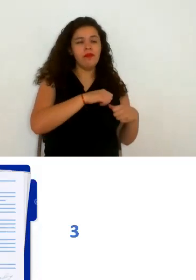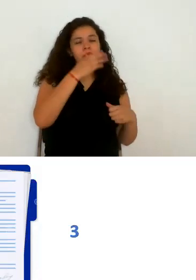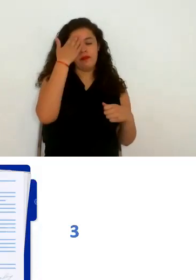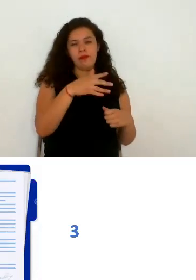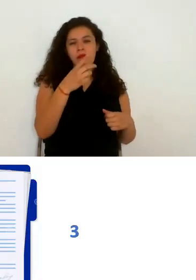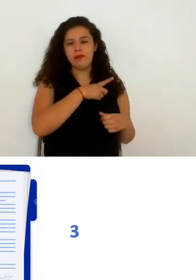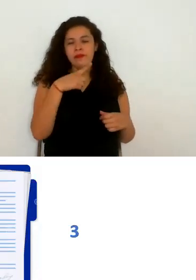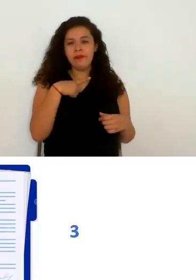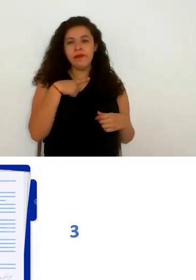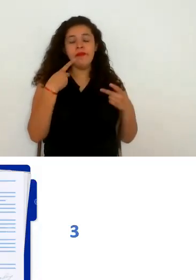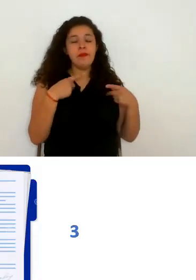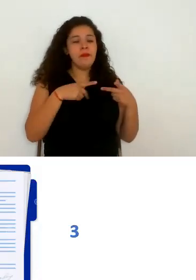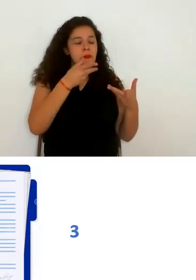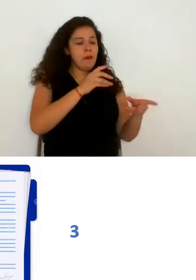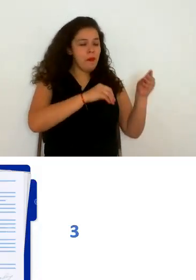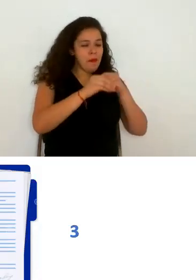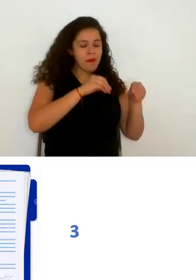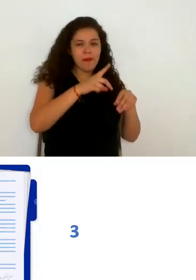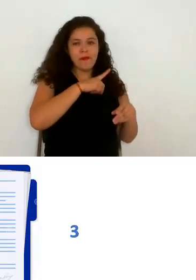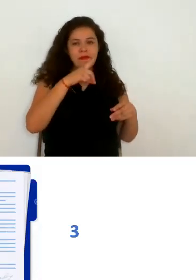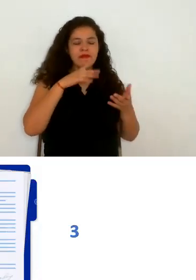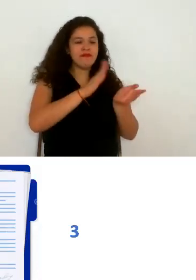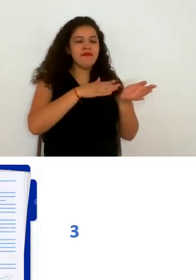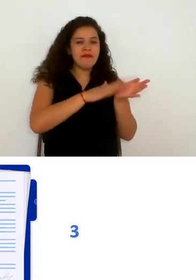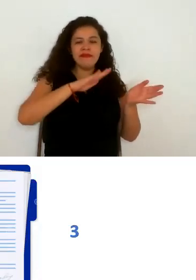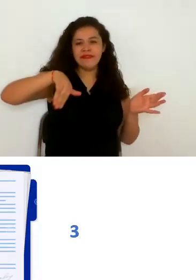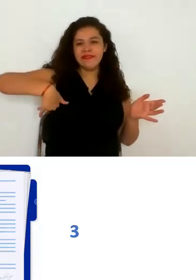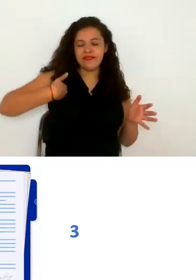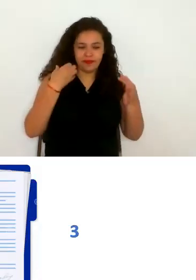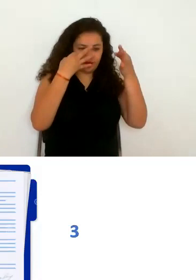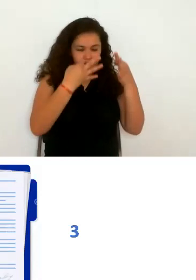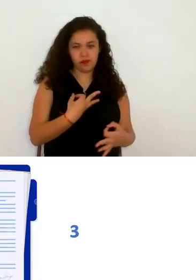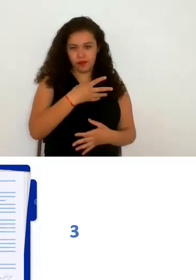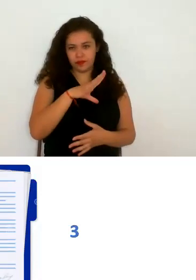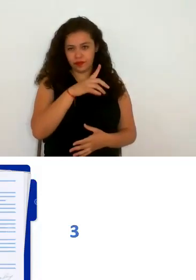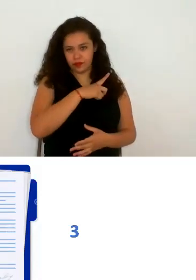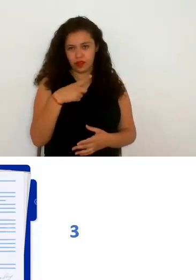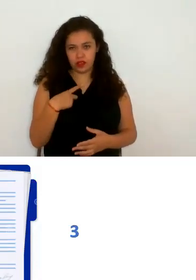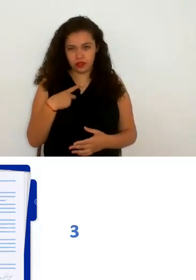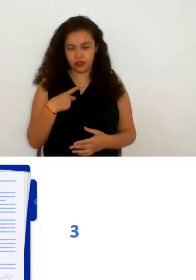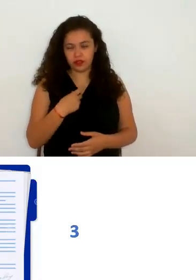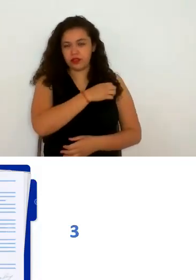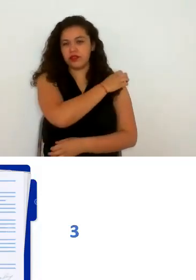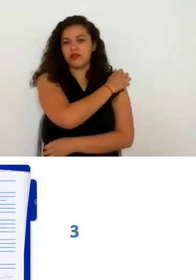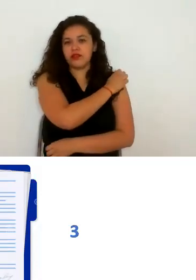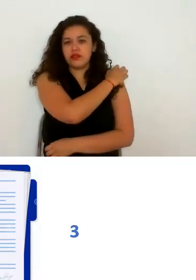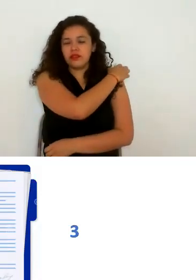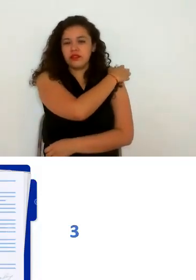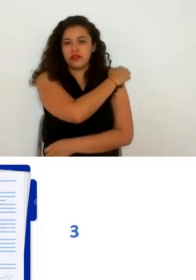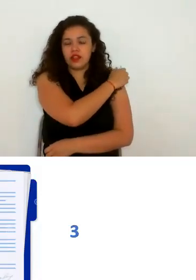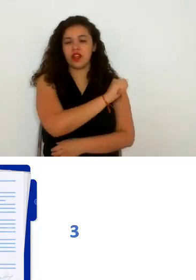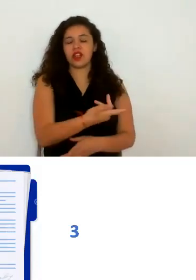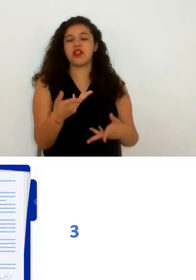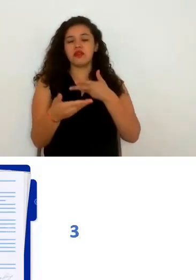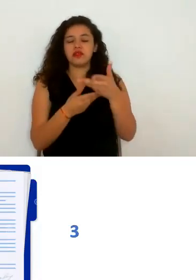manera histórica deberá conservar el documento original. El que apoya en el otro proceso